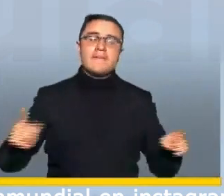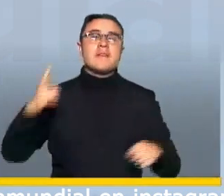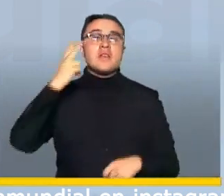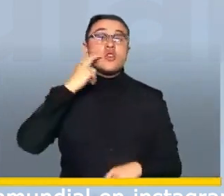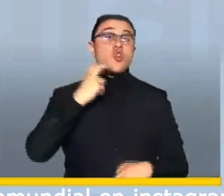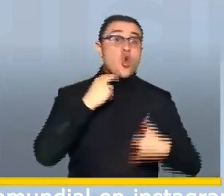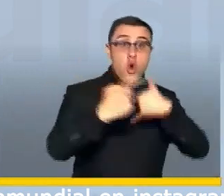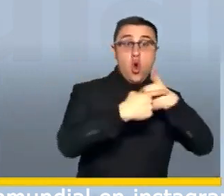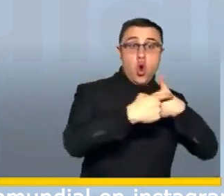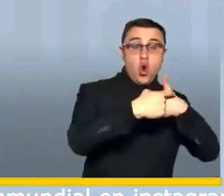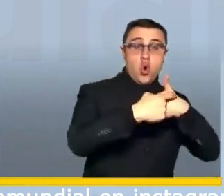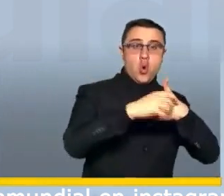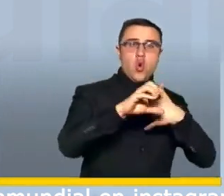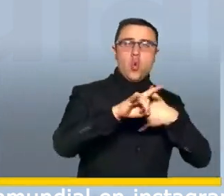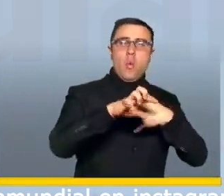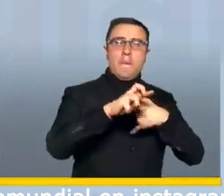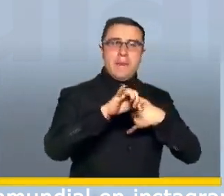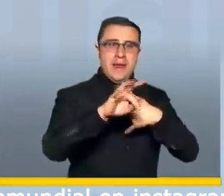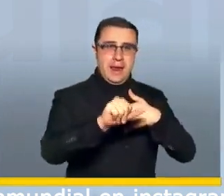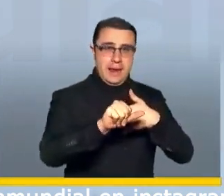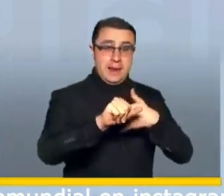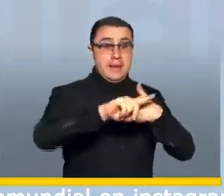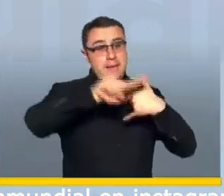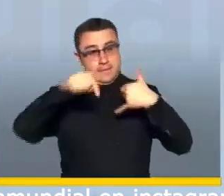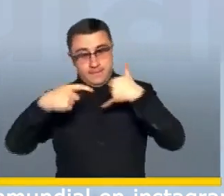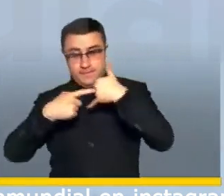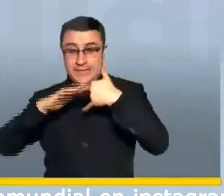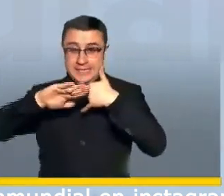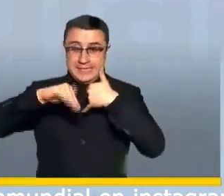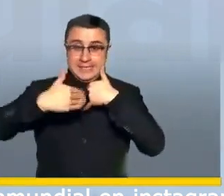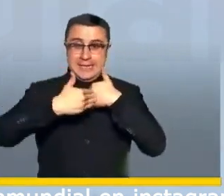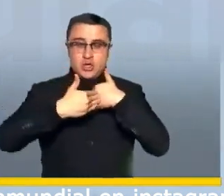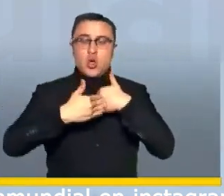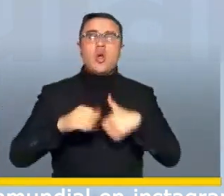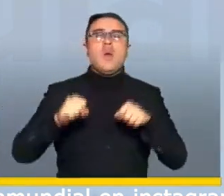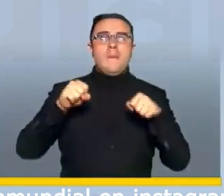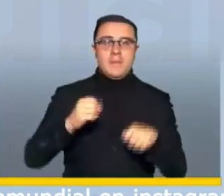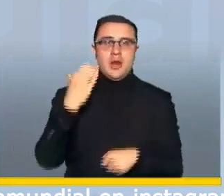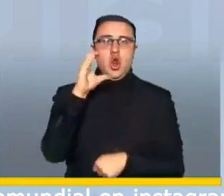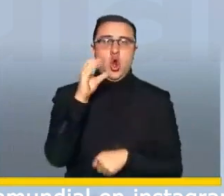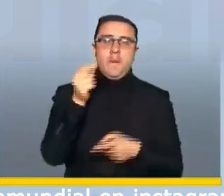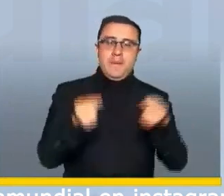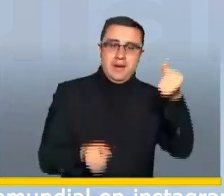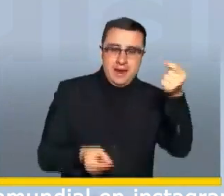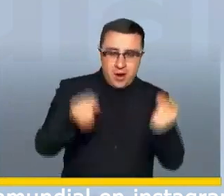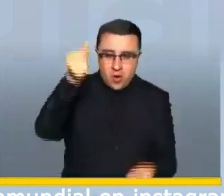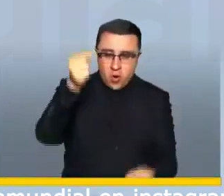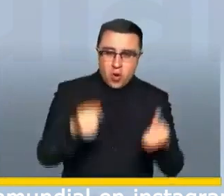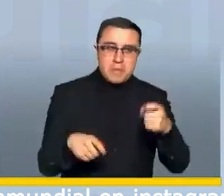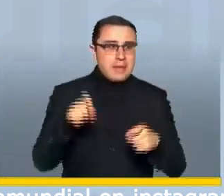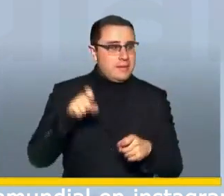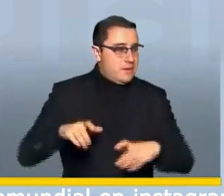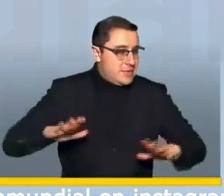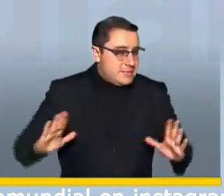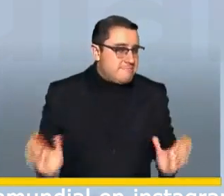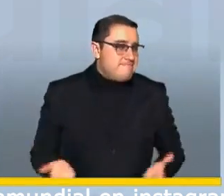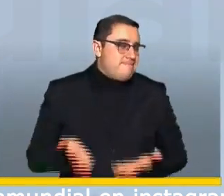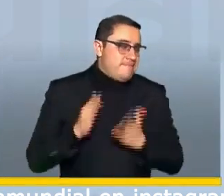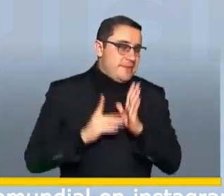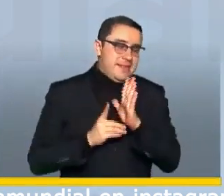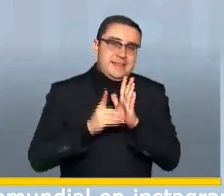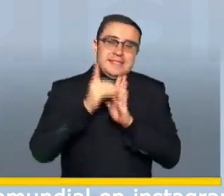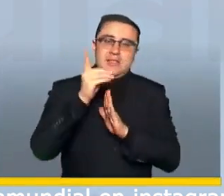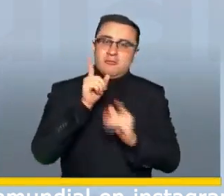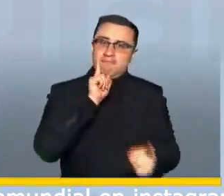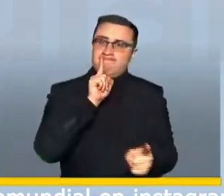Chocó, Copica. Y este es el eje central de nuestra economía, que hay que desarrollar, porque si no, ¿para qué estamos